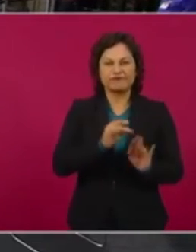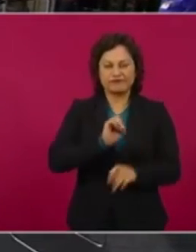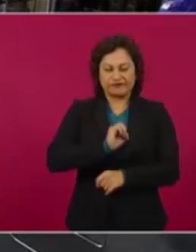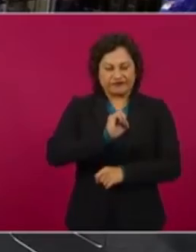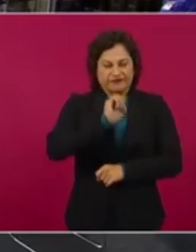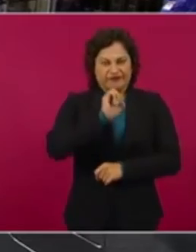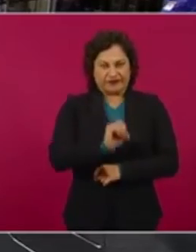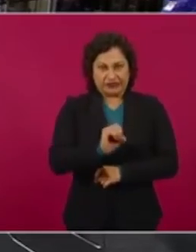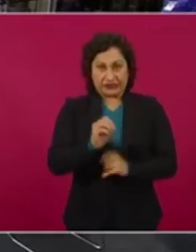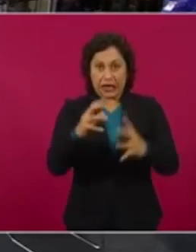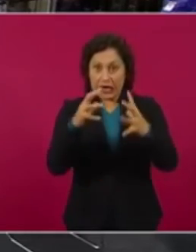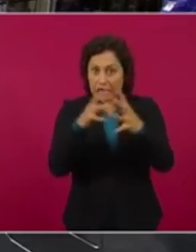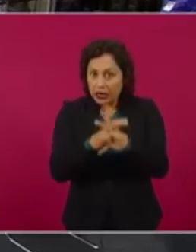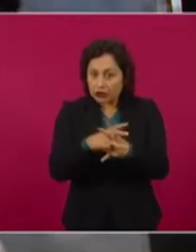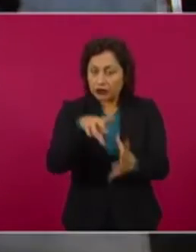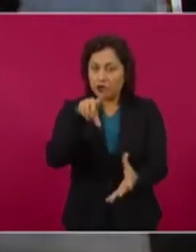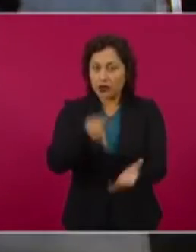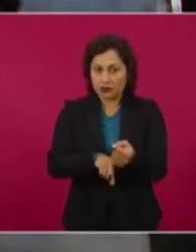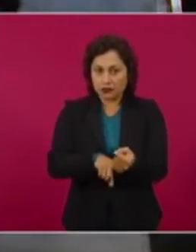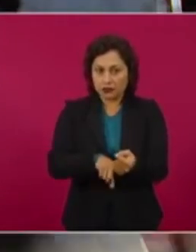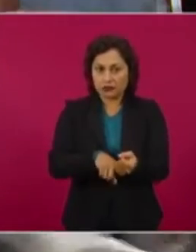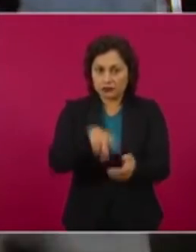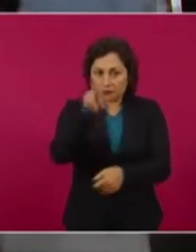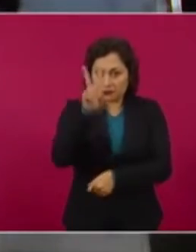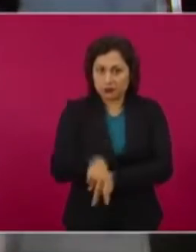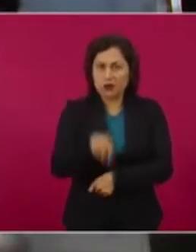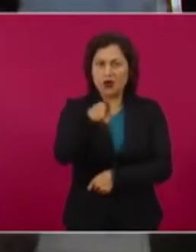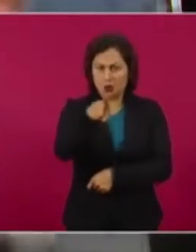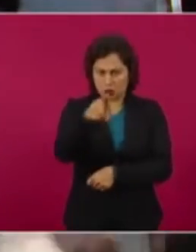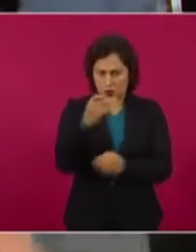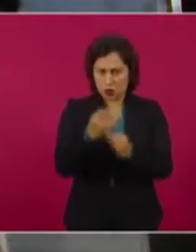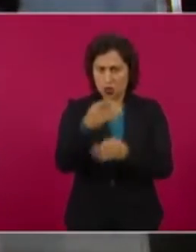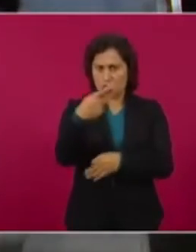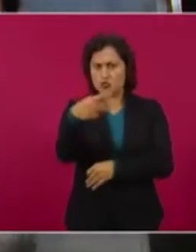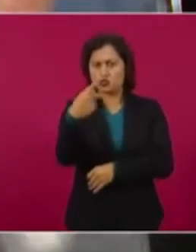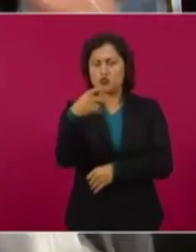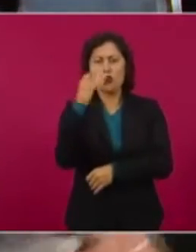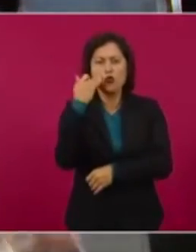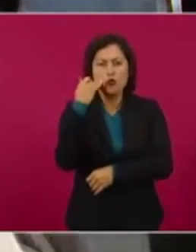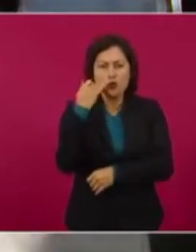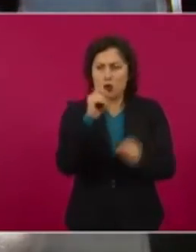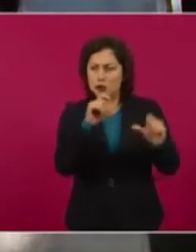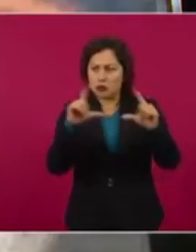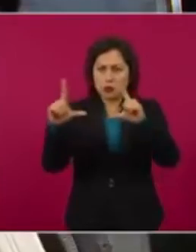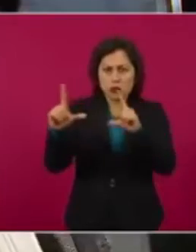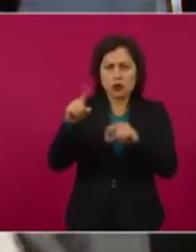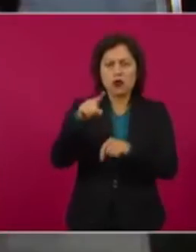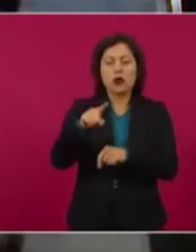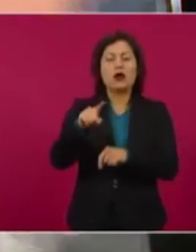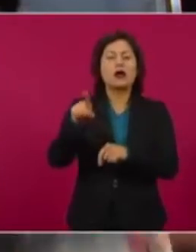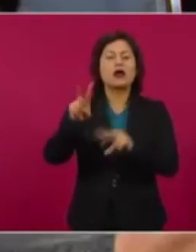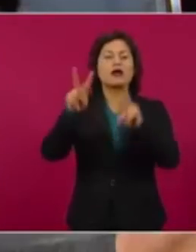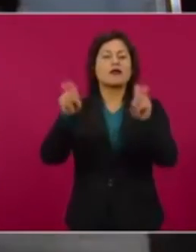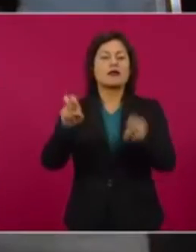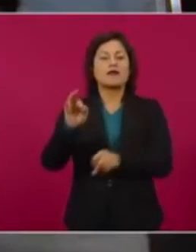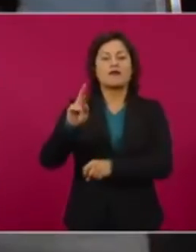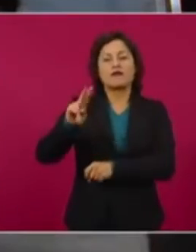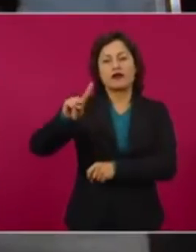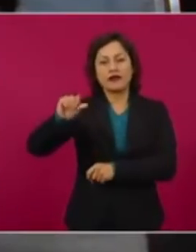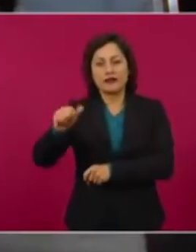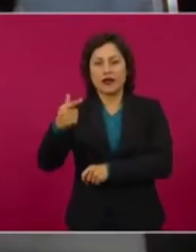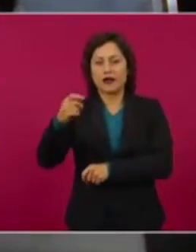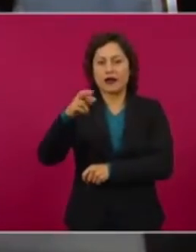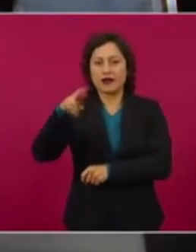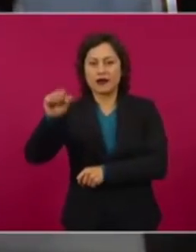su canal, vería todo lo que se está diciendo de Frida Guerrera y Frida Guerrera y Frida Cuatrera,